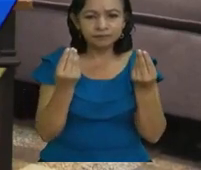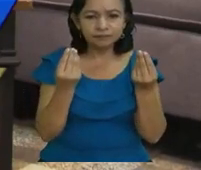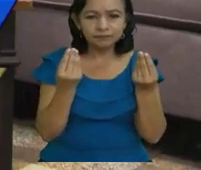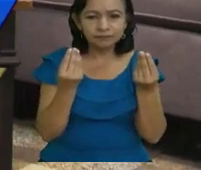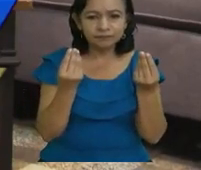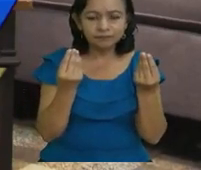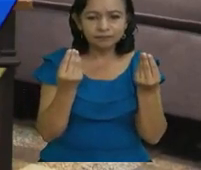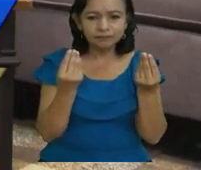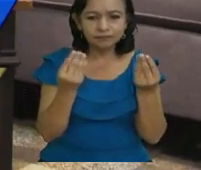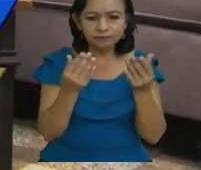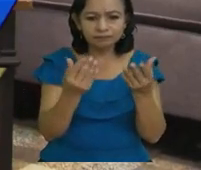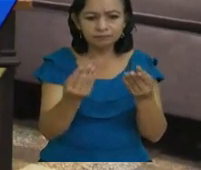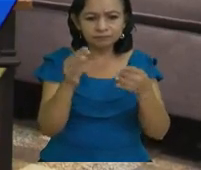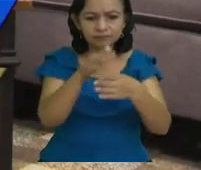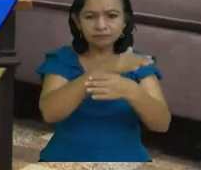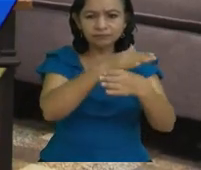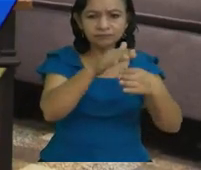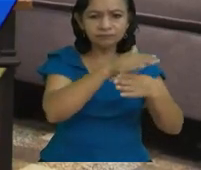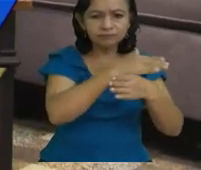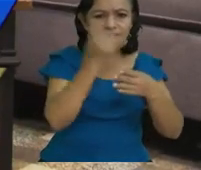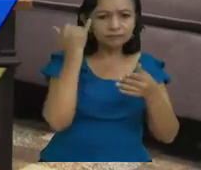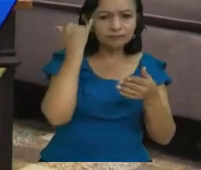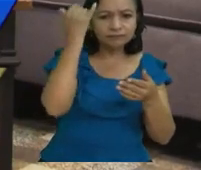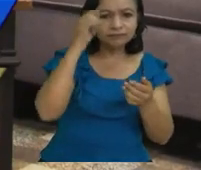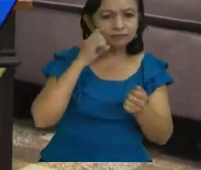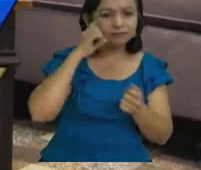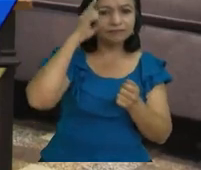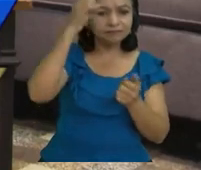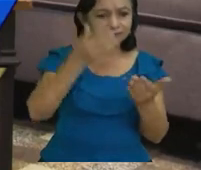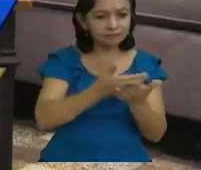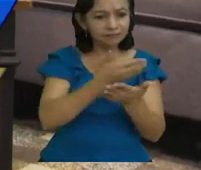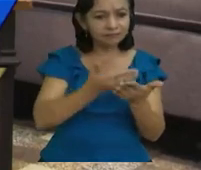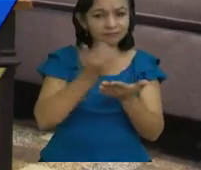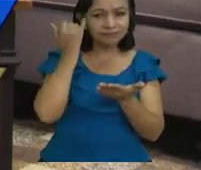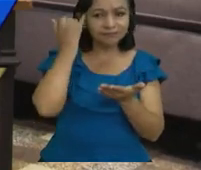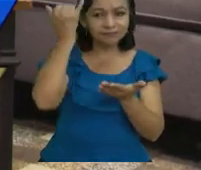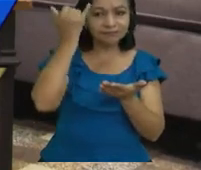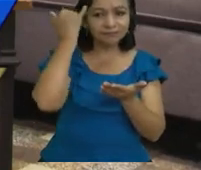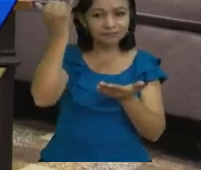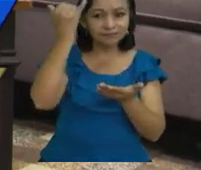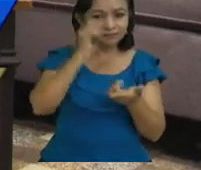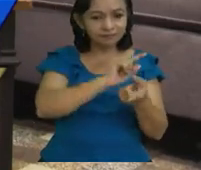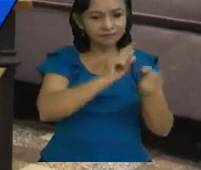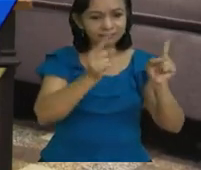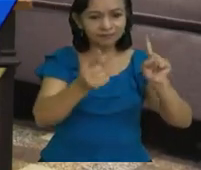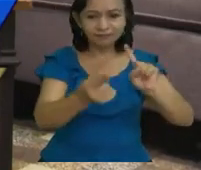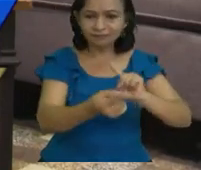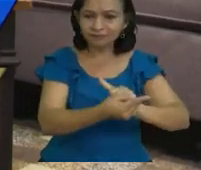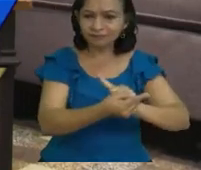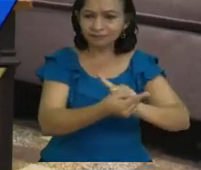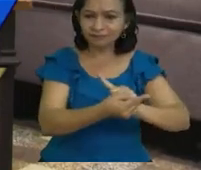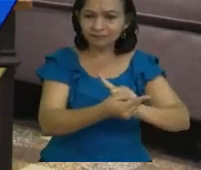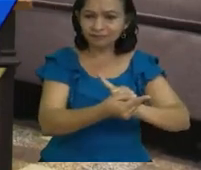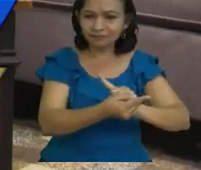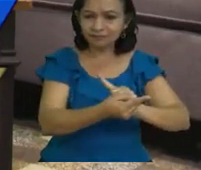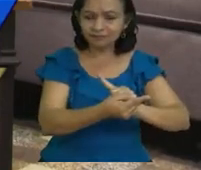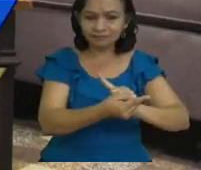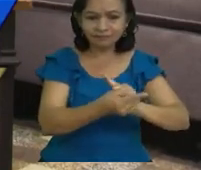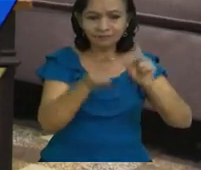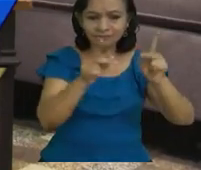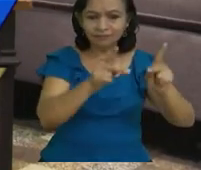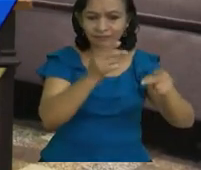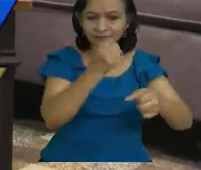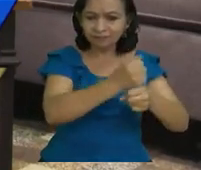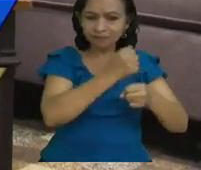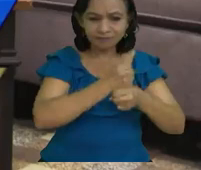gama enorme de innovaciones o de transformaciones. Sí, sí. De nuestros